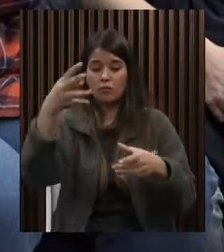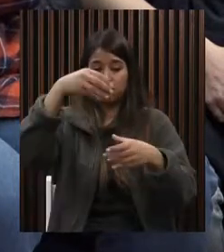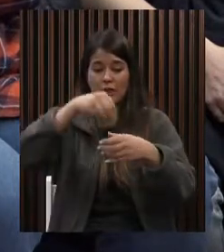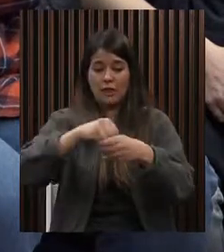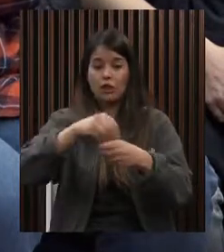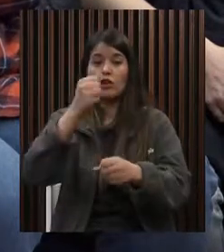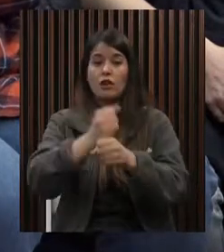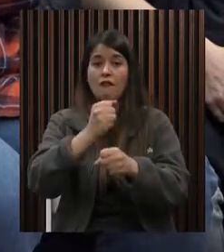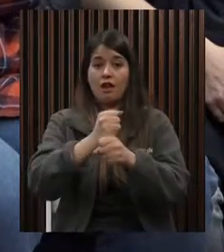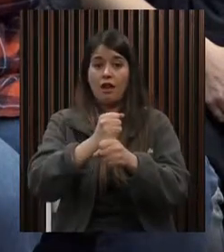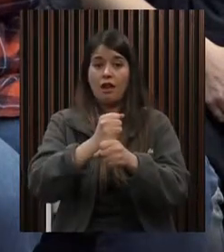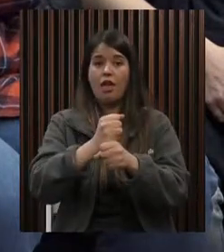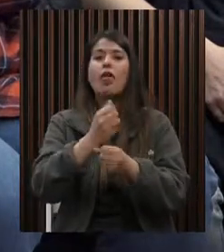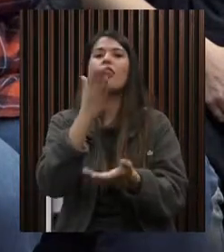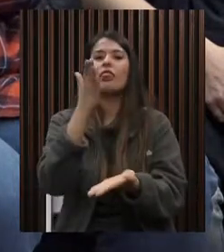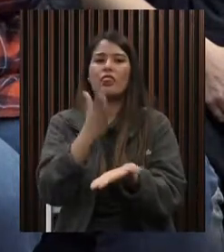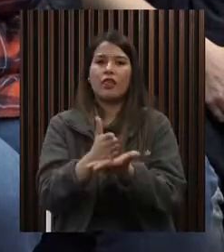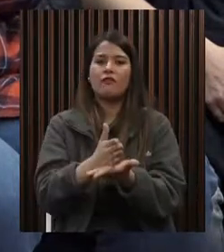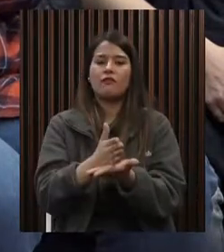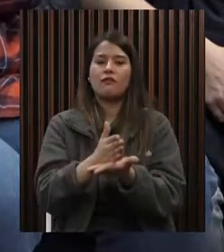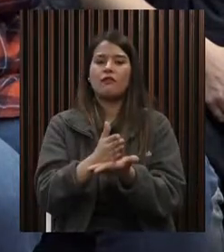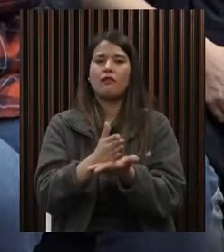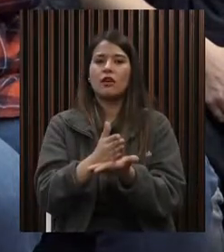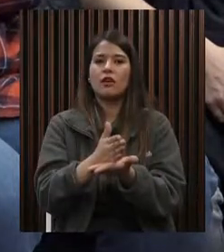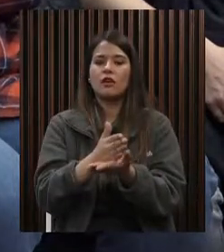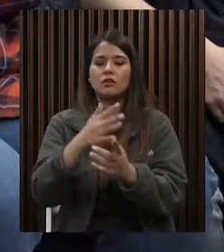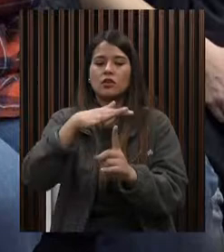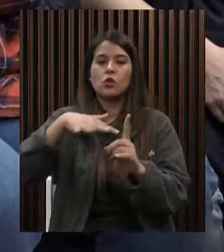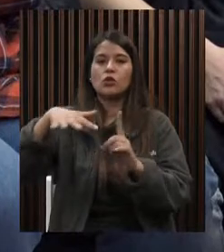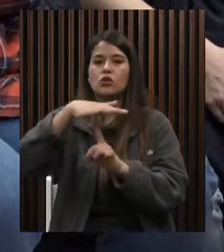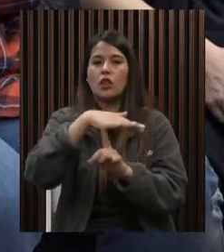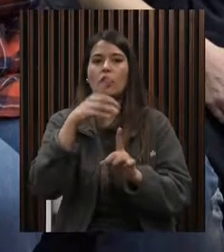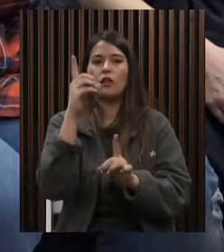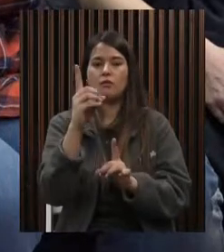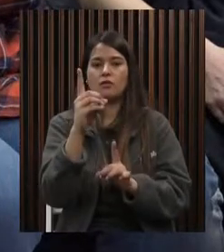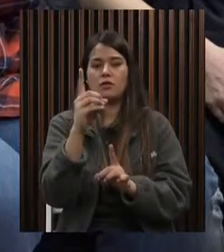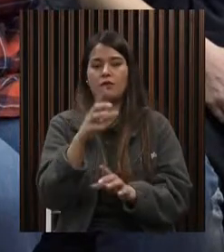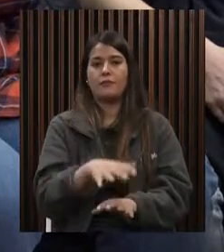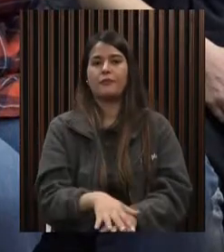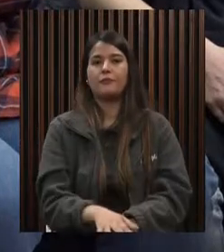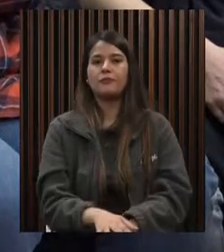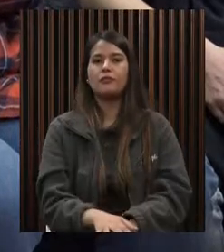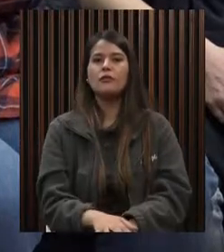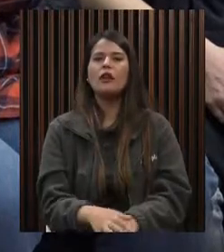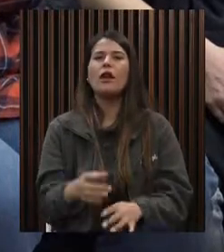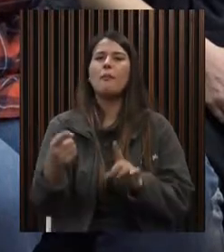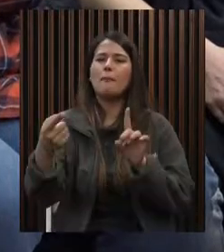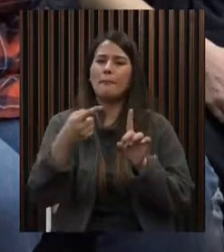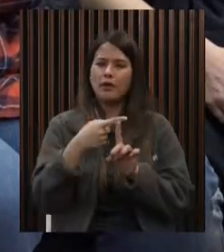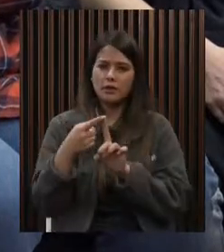idea que sí visibiliza a las personas con discapacidad y a participar